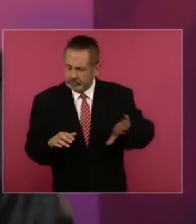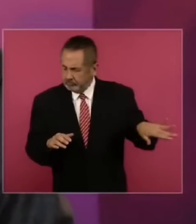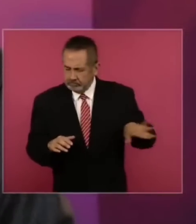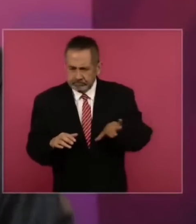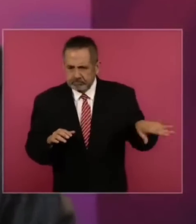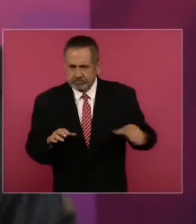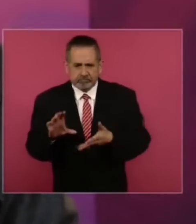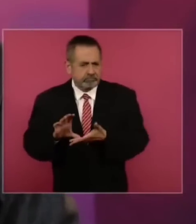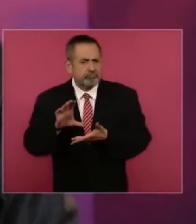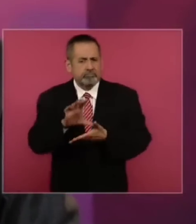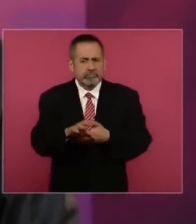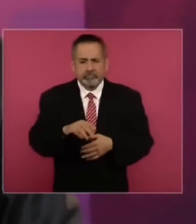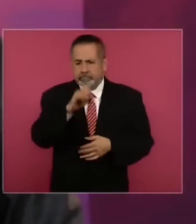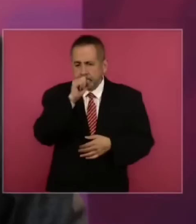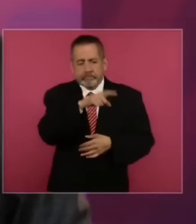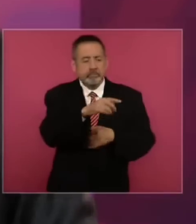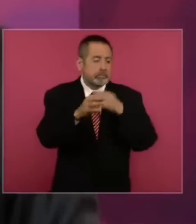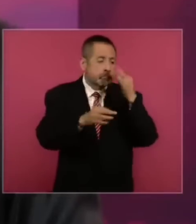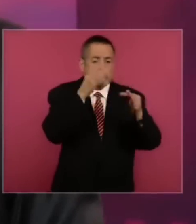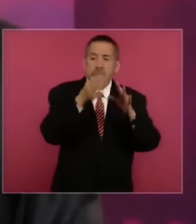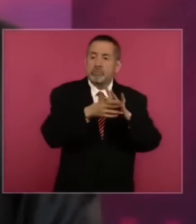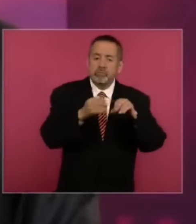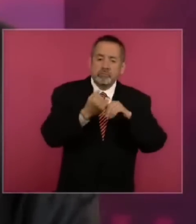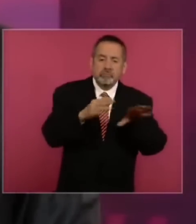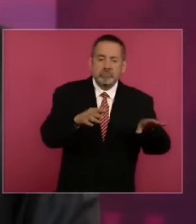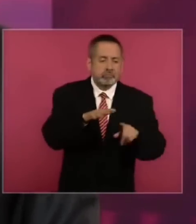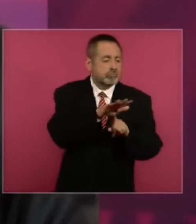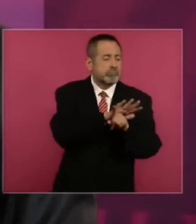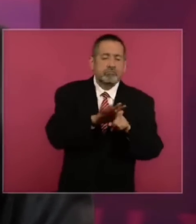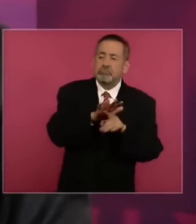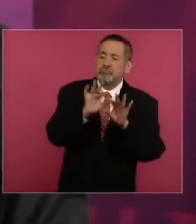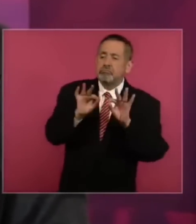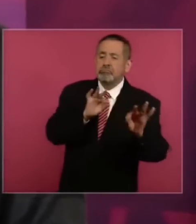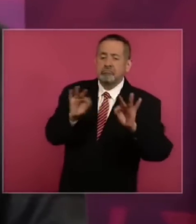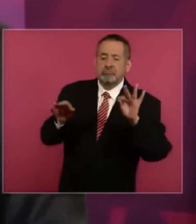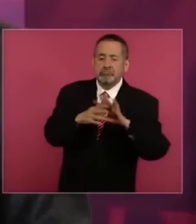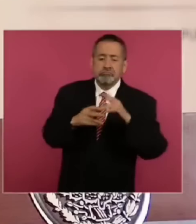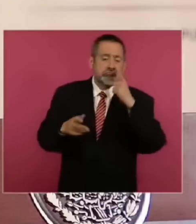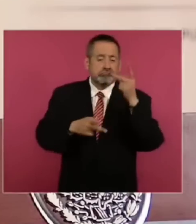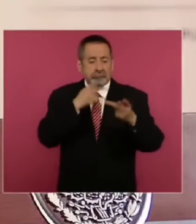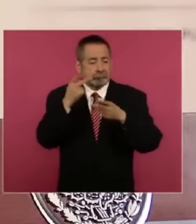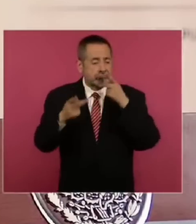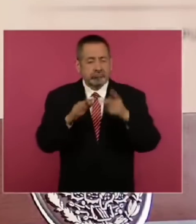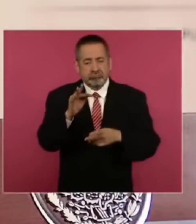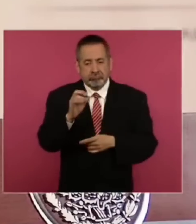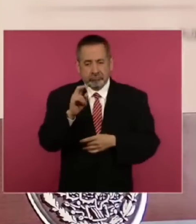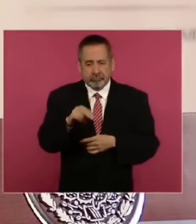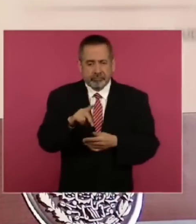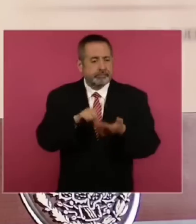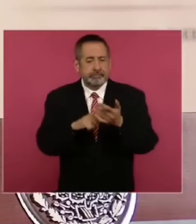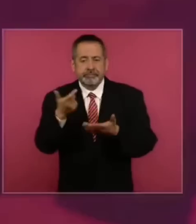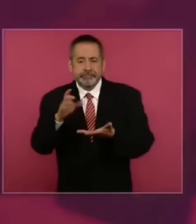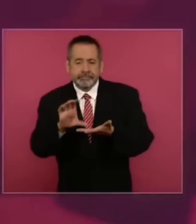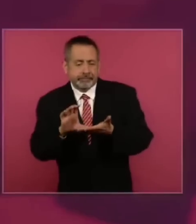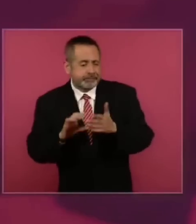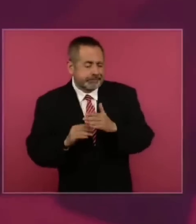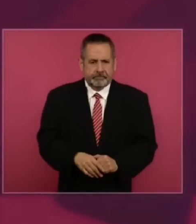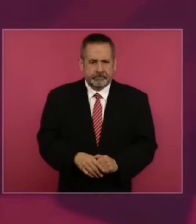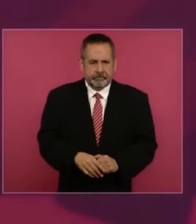también en los medios de información de manipulación se habla tanto del fonden porque también recibían